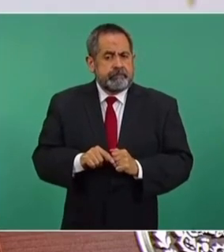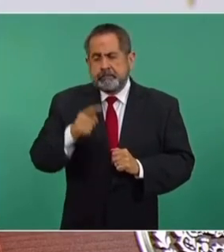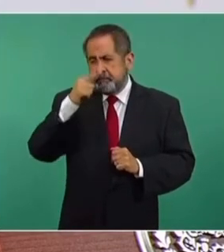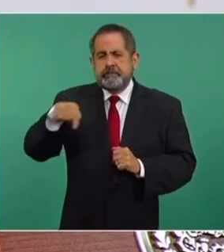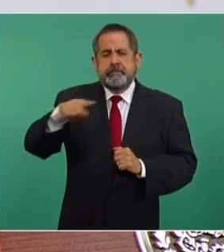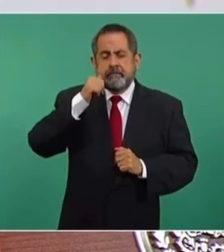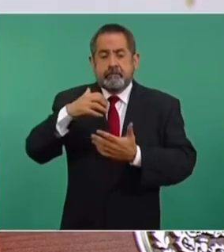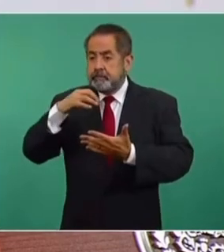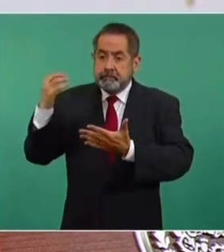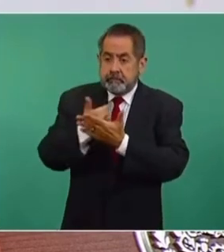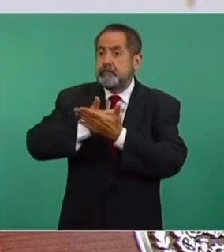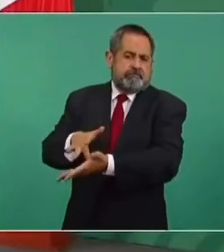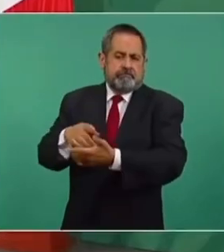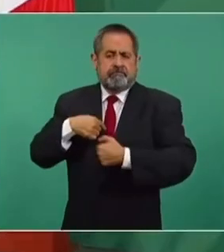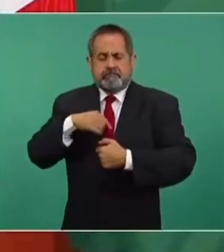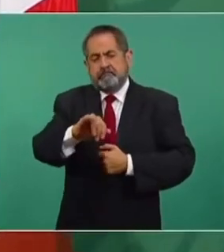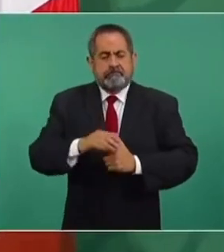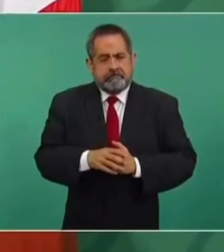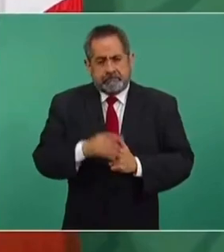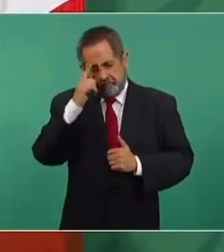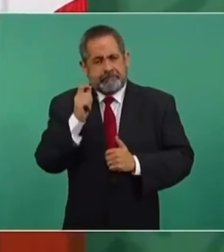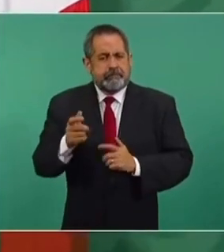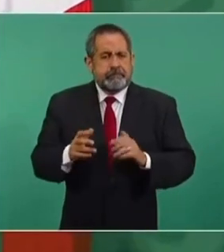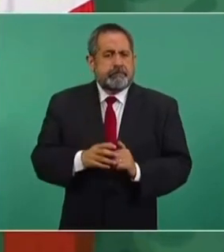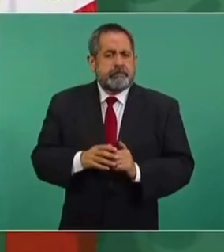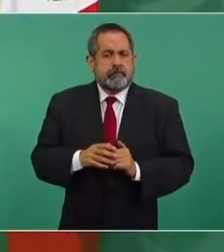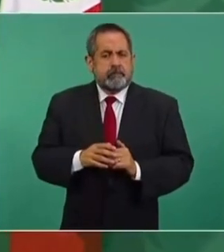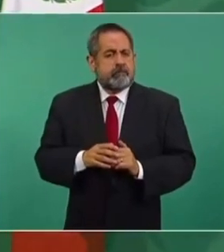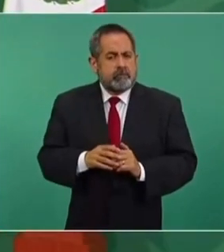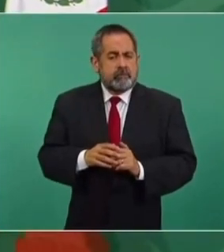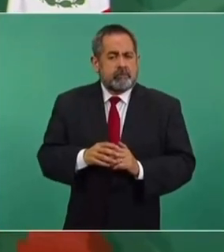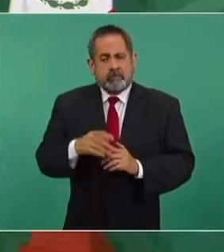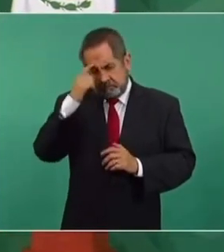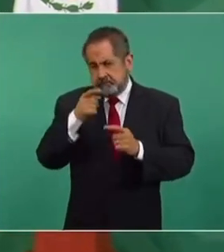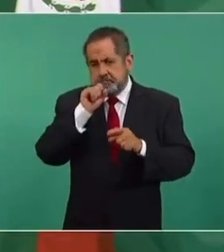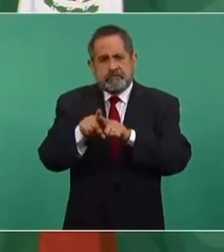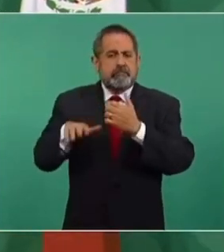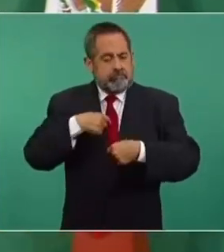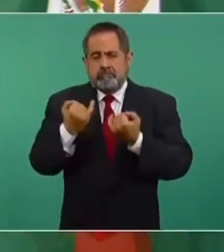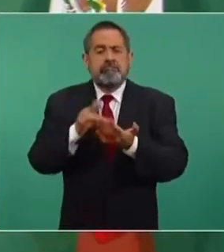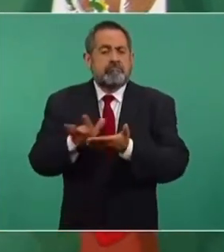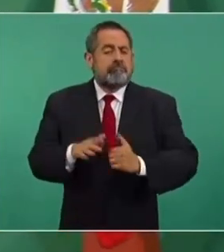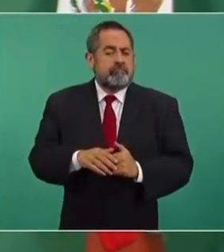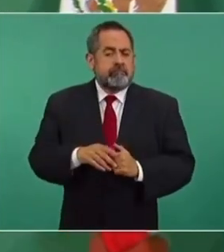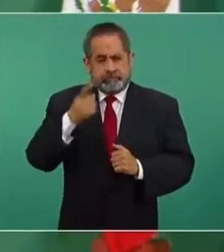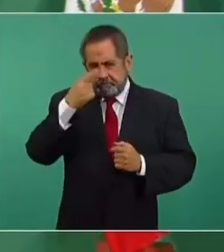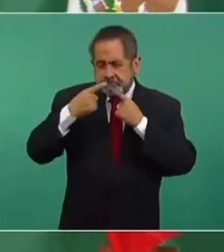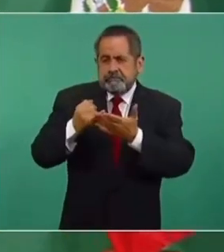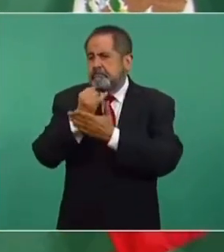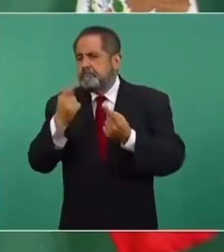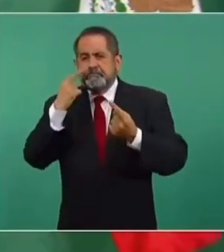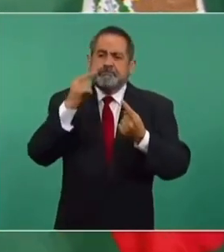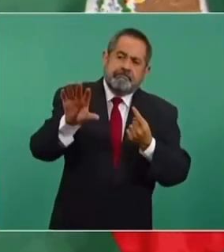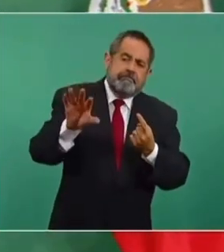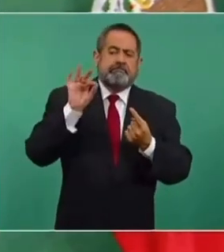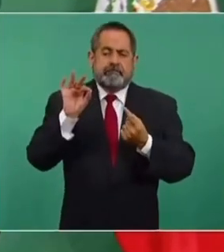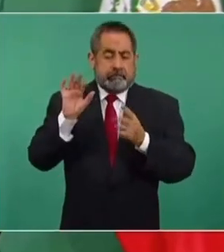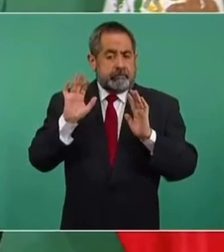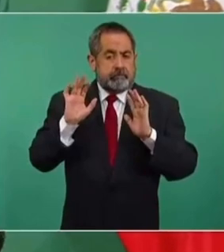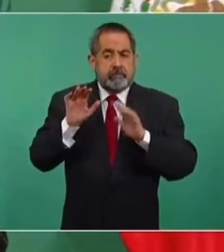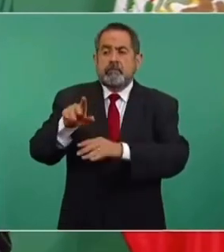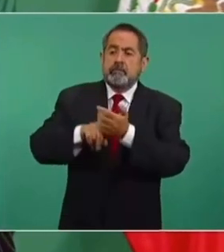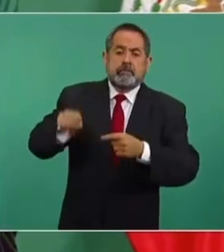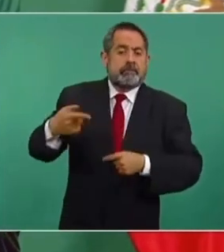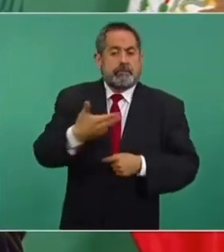siempre a los que ganen las encuestas. Y aplica para cuando llegue el momento de decidir, de elegir sobre